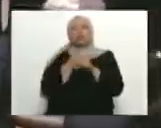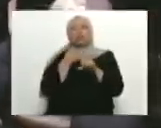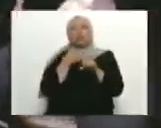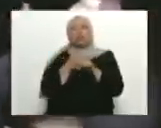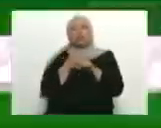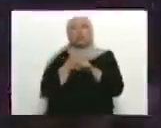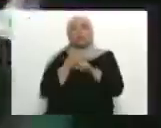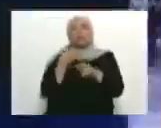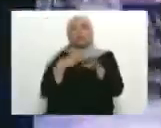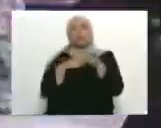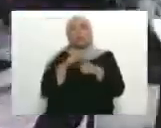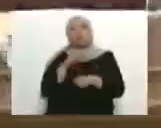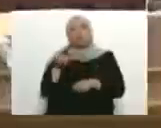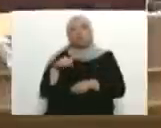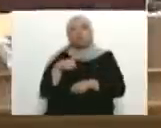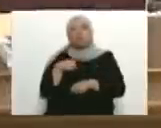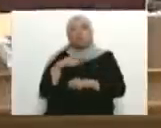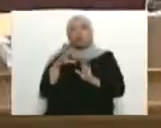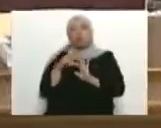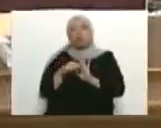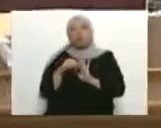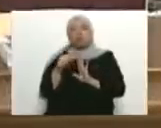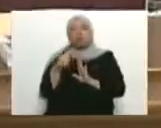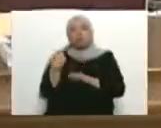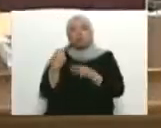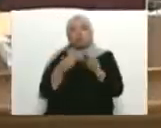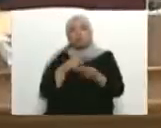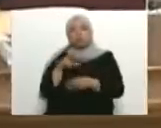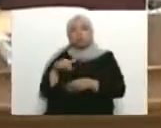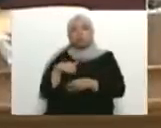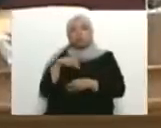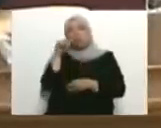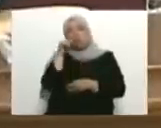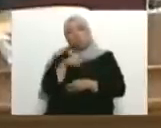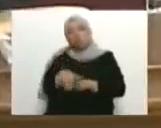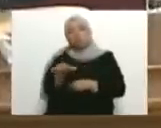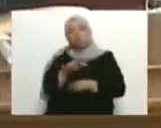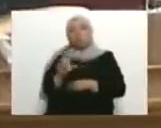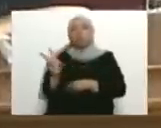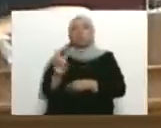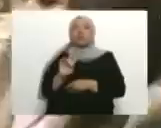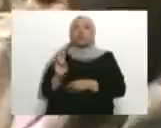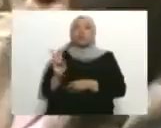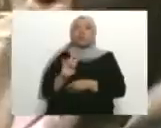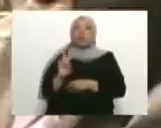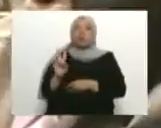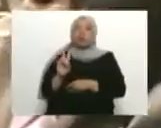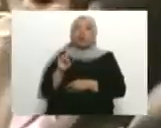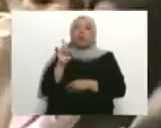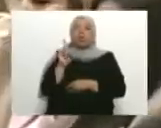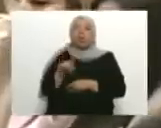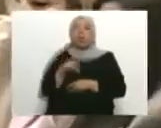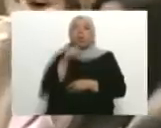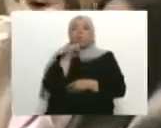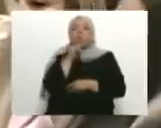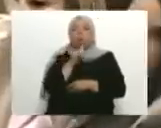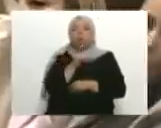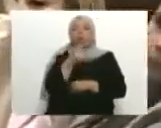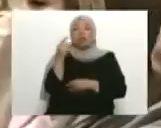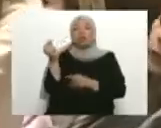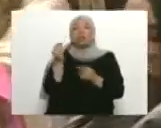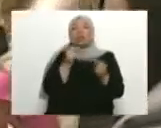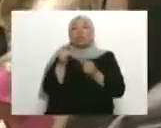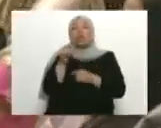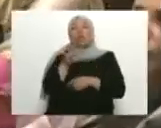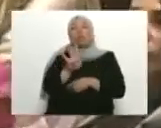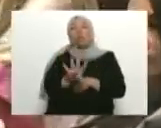los bienes provenientes del delito serán destinados para el pueblo venezolano. Han dicho que también debaten en cuatro